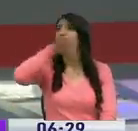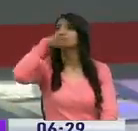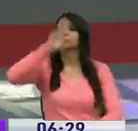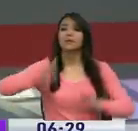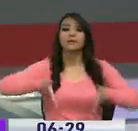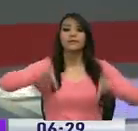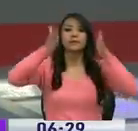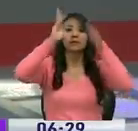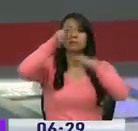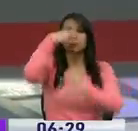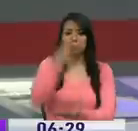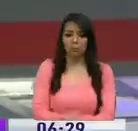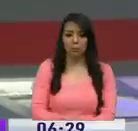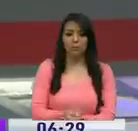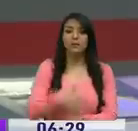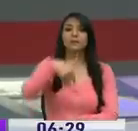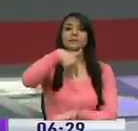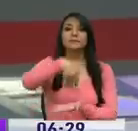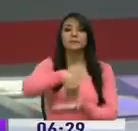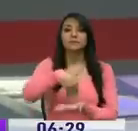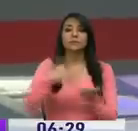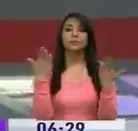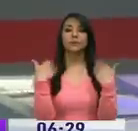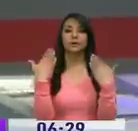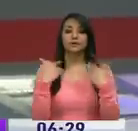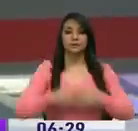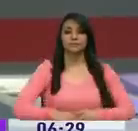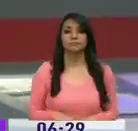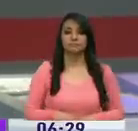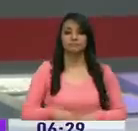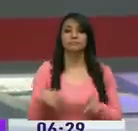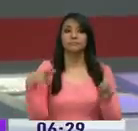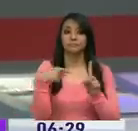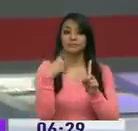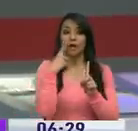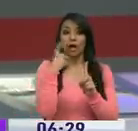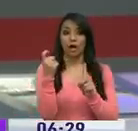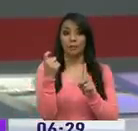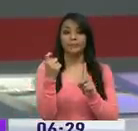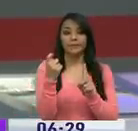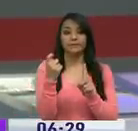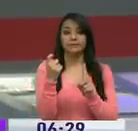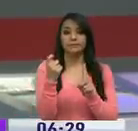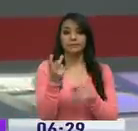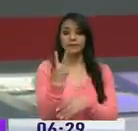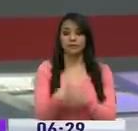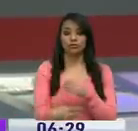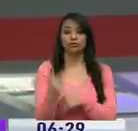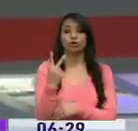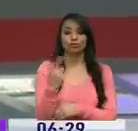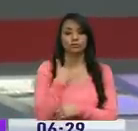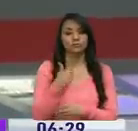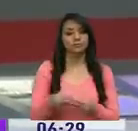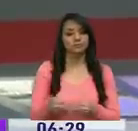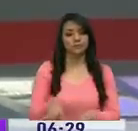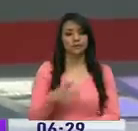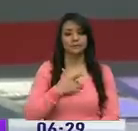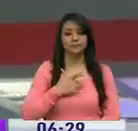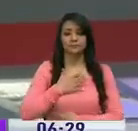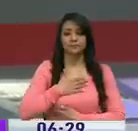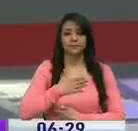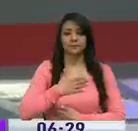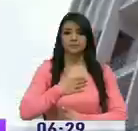edificio esto en el centro de Guayaquil este sujeto dejó ya en on fardad a dos menores de edad lamentable